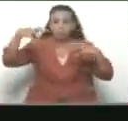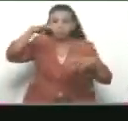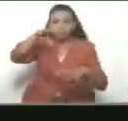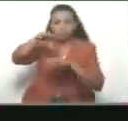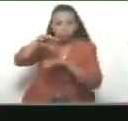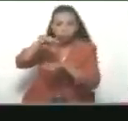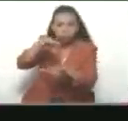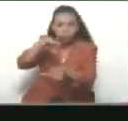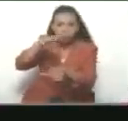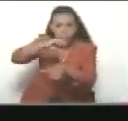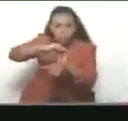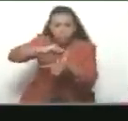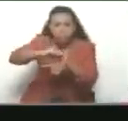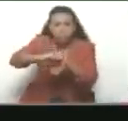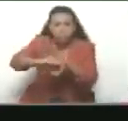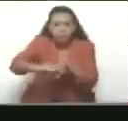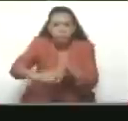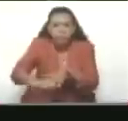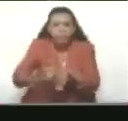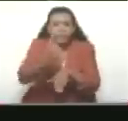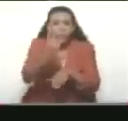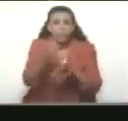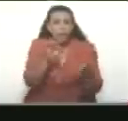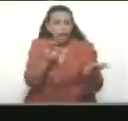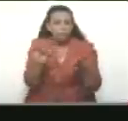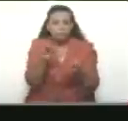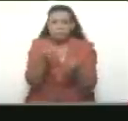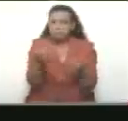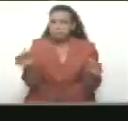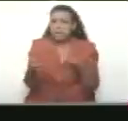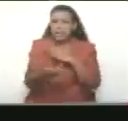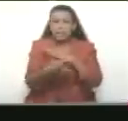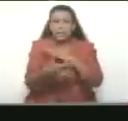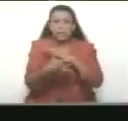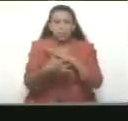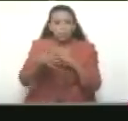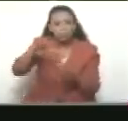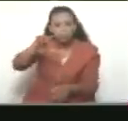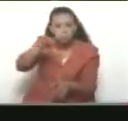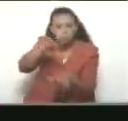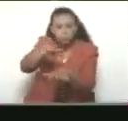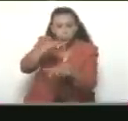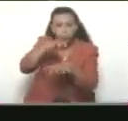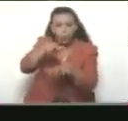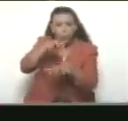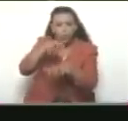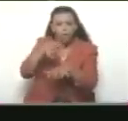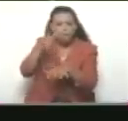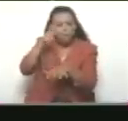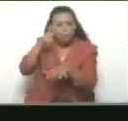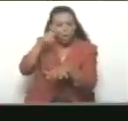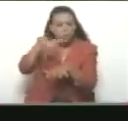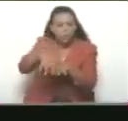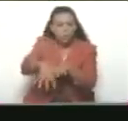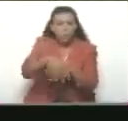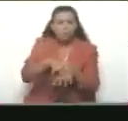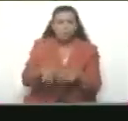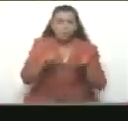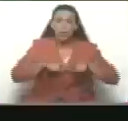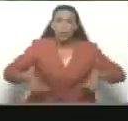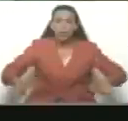quirófanos principales tiene un extraord extraordinario tomógrafo que este puede ver allí salas